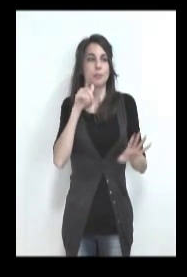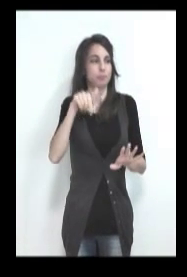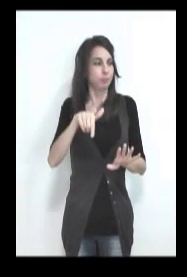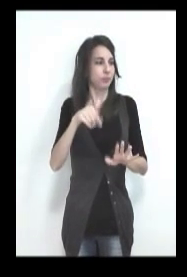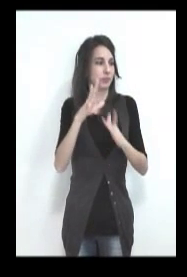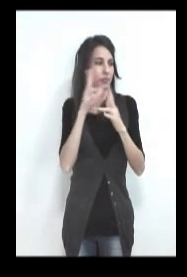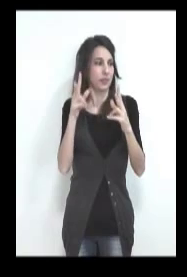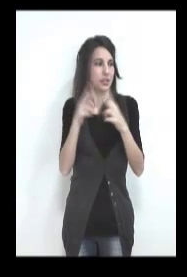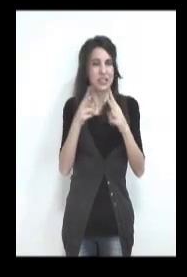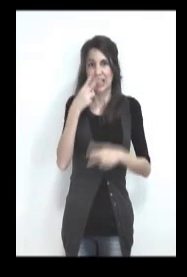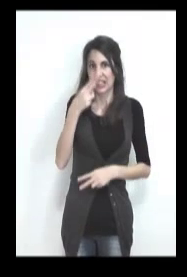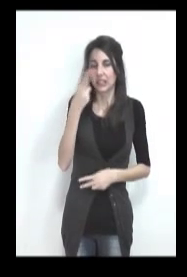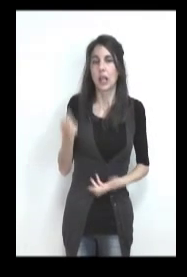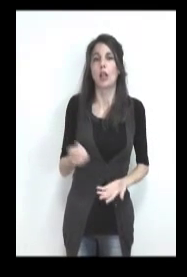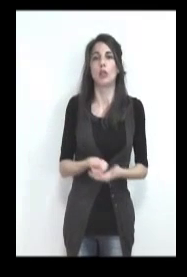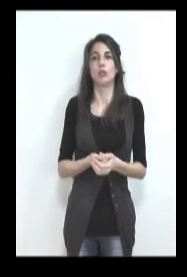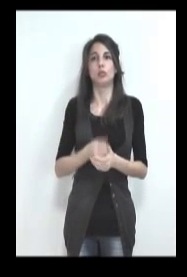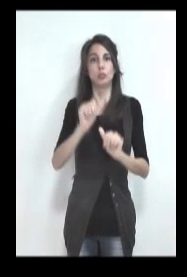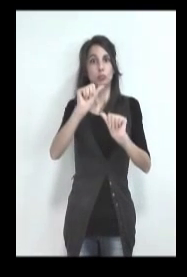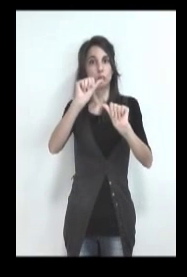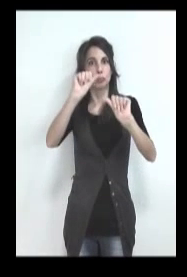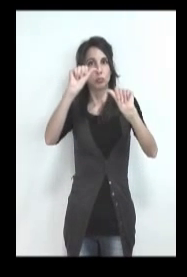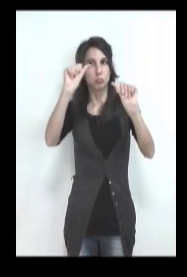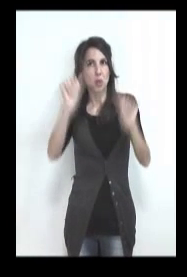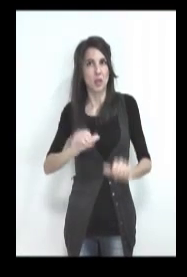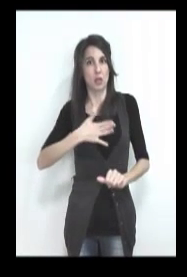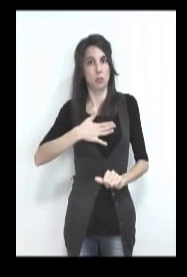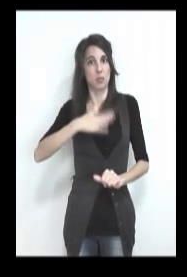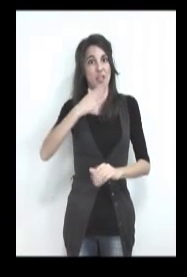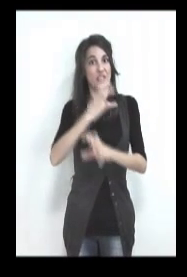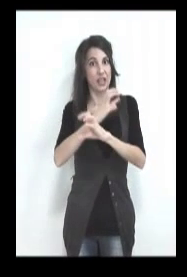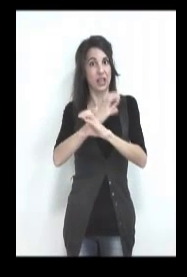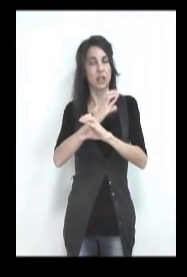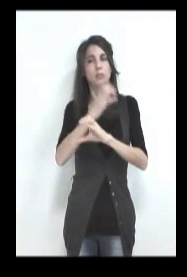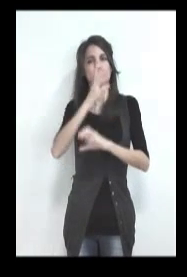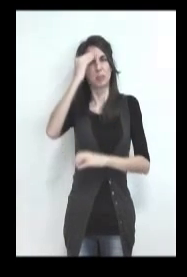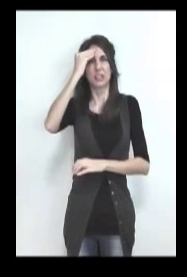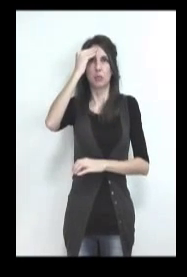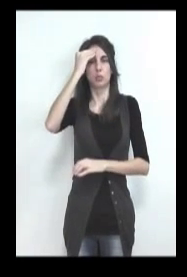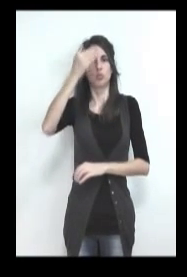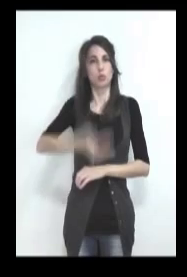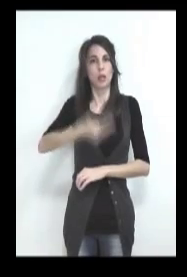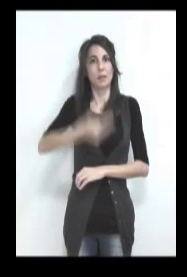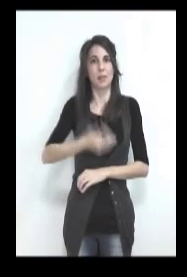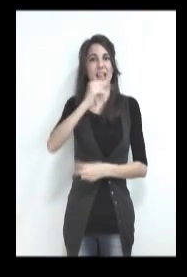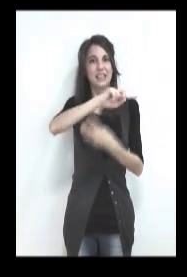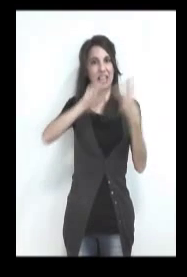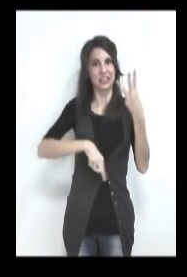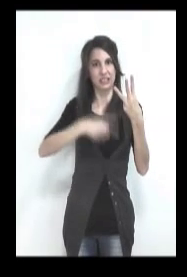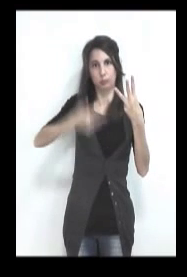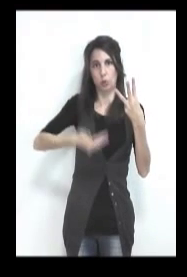interesados, ¿no? Nosotros en el modelo que tenemos en CENTAC pensamos que fundamentalmente hay tres actores, ¿no? El